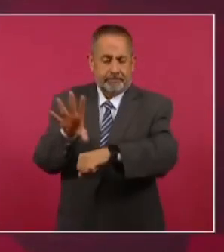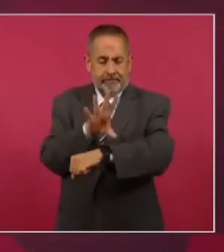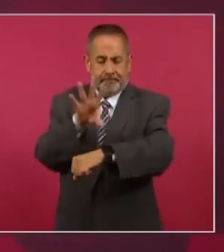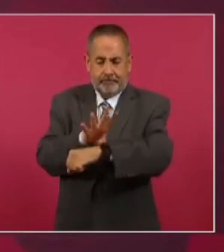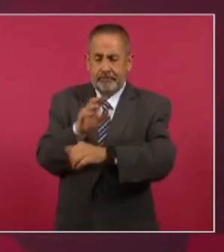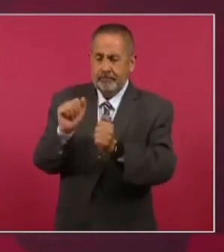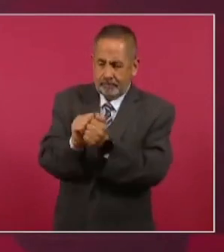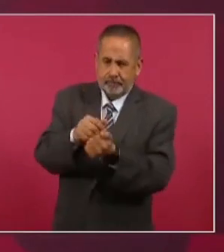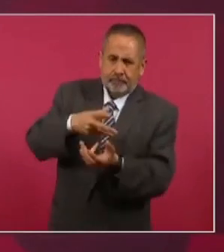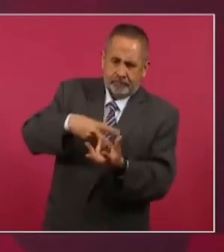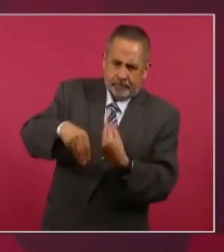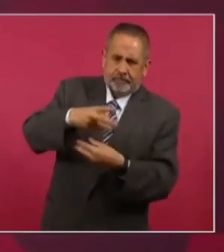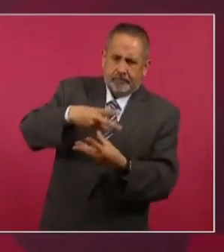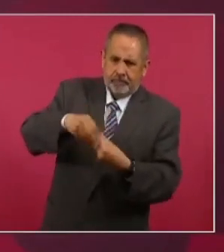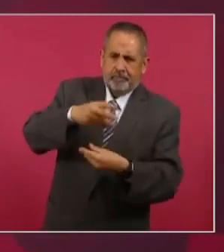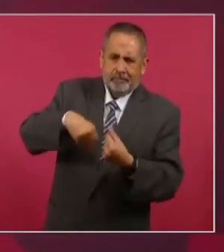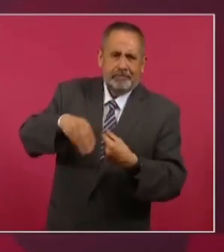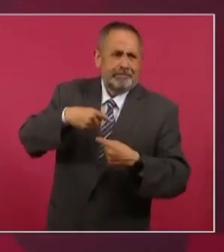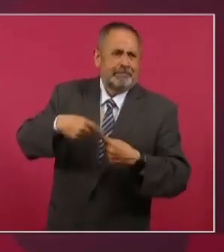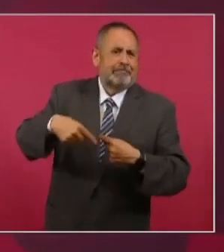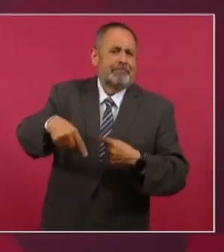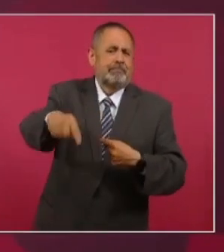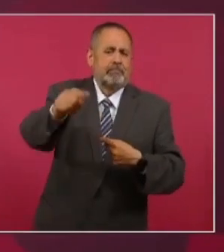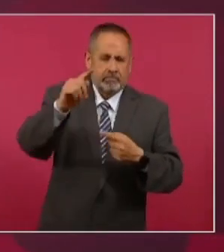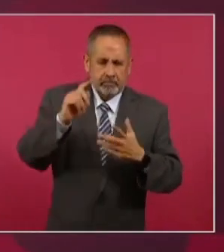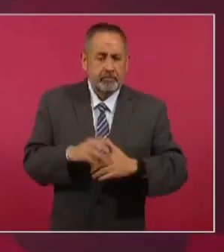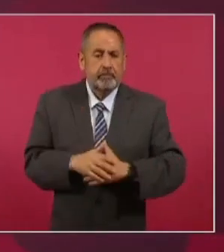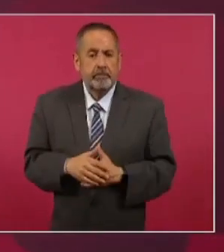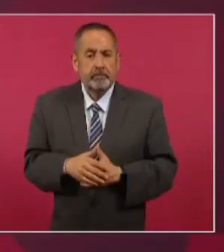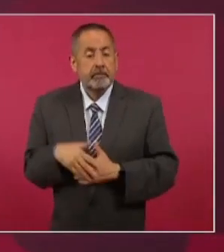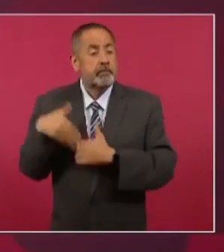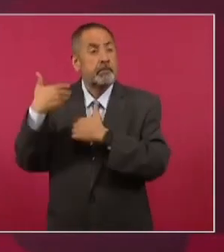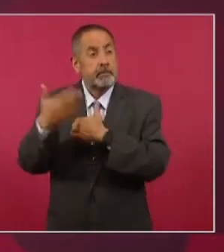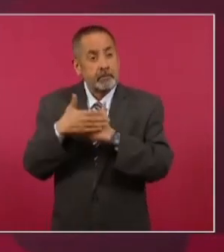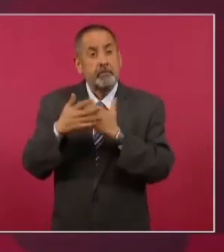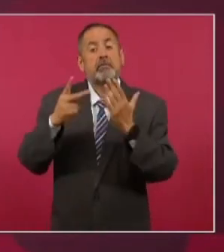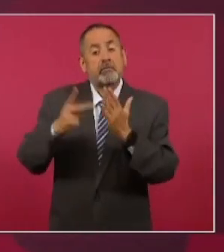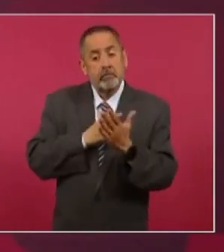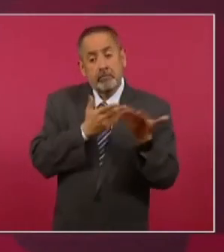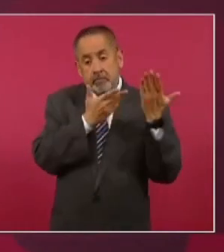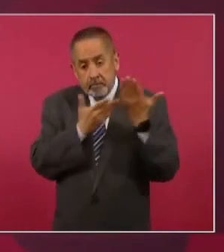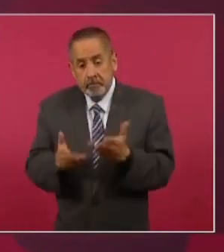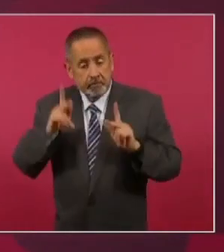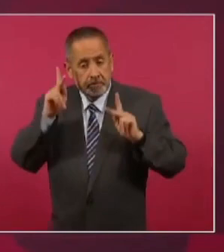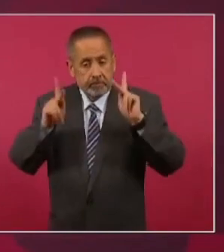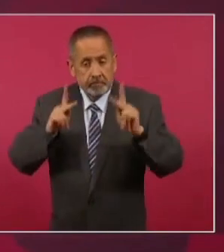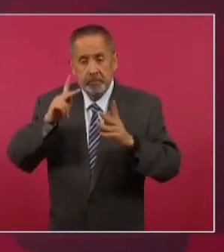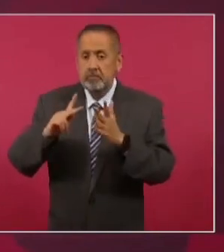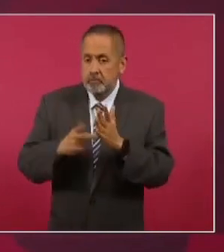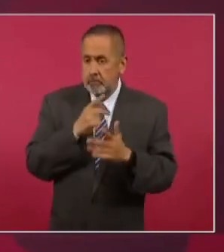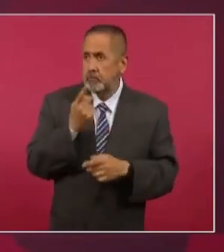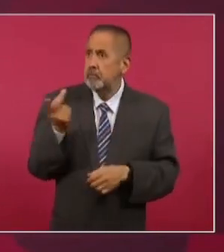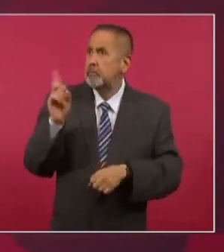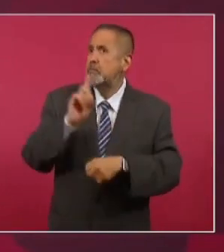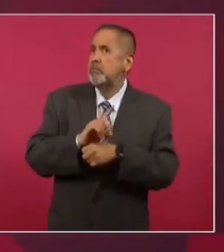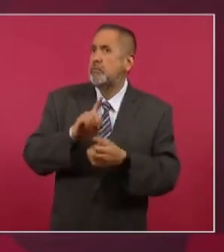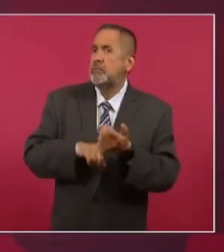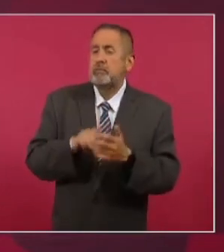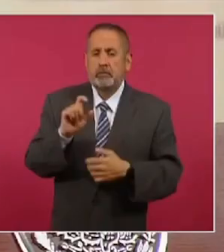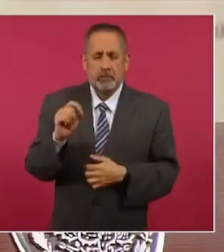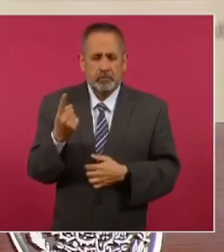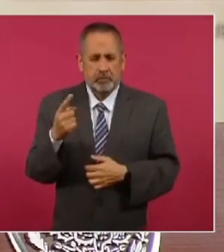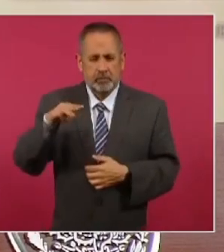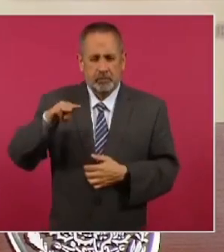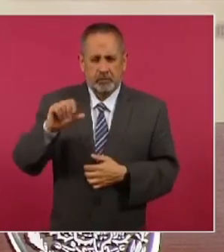vamos a contar con la visita de nuevo el día 21 de